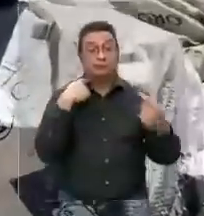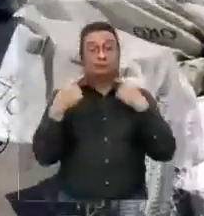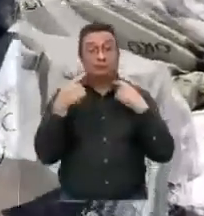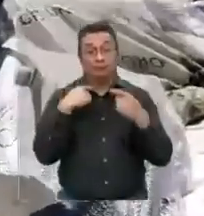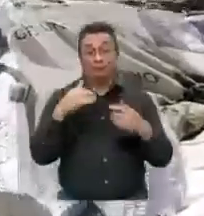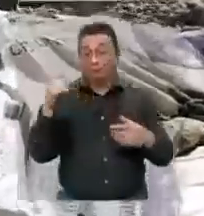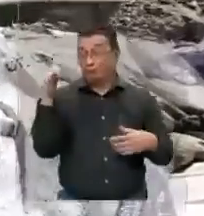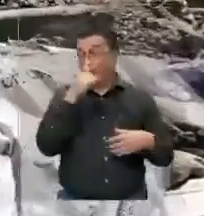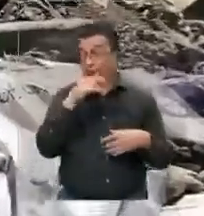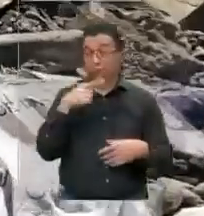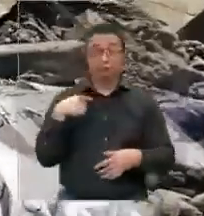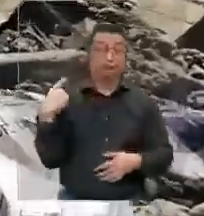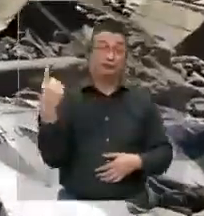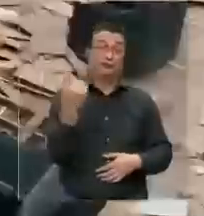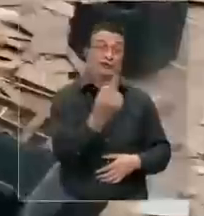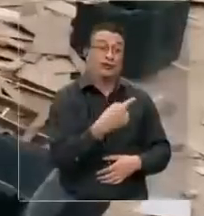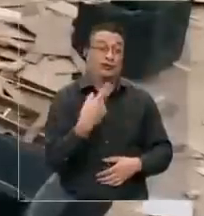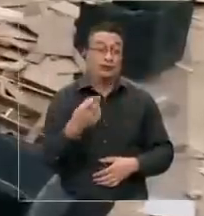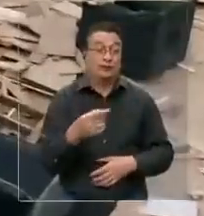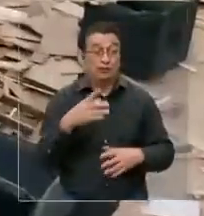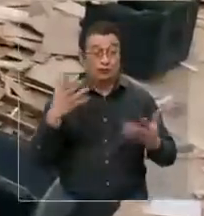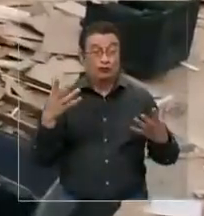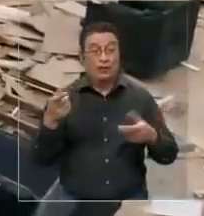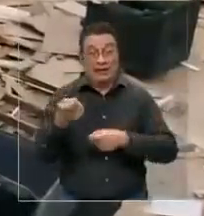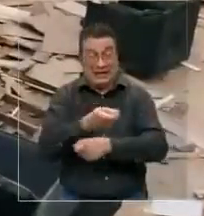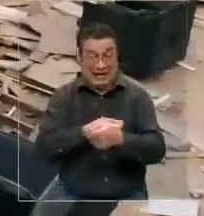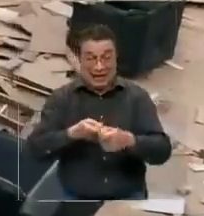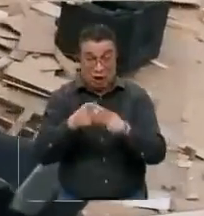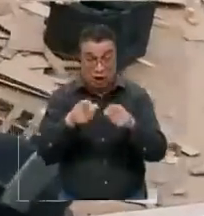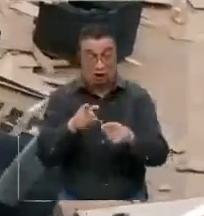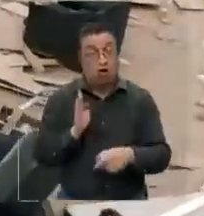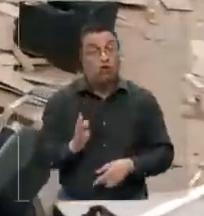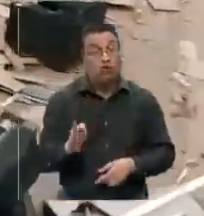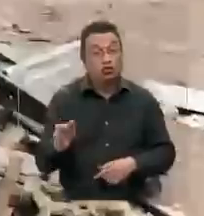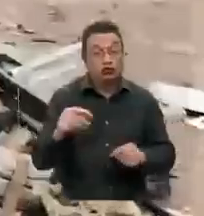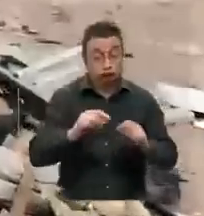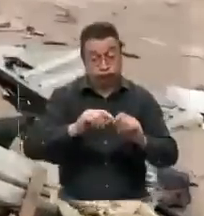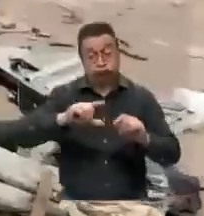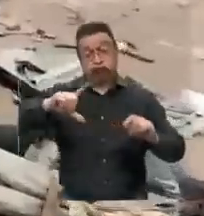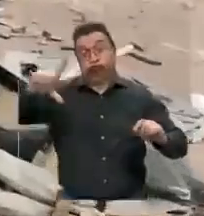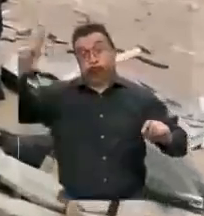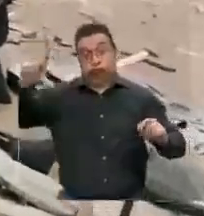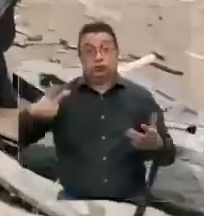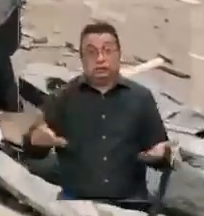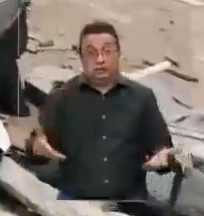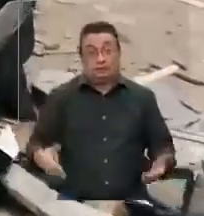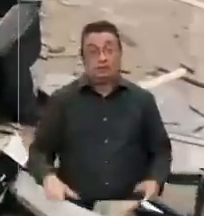brutal para todos si este oscuro negocio sigue prosperando.